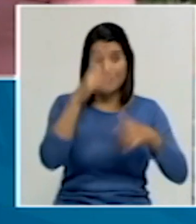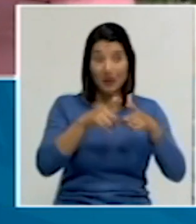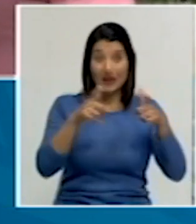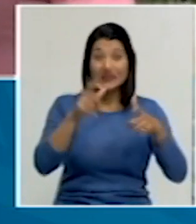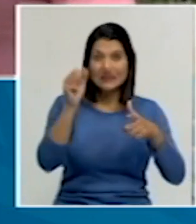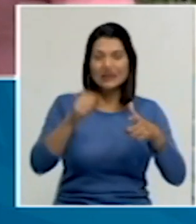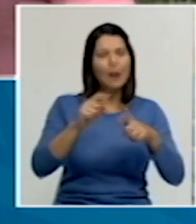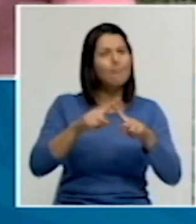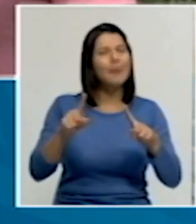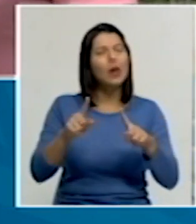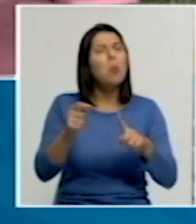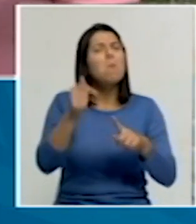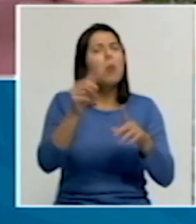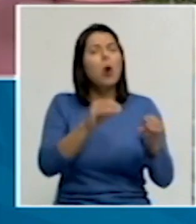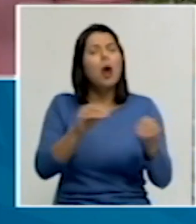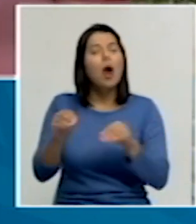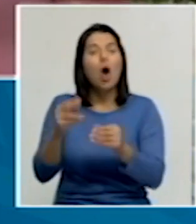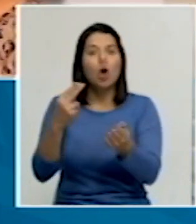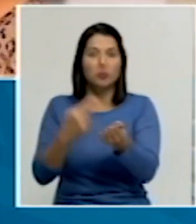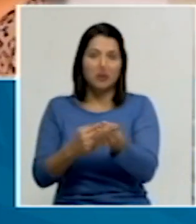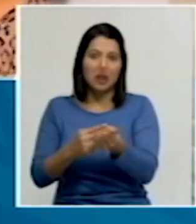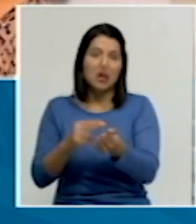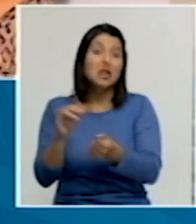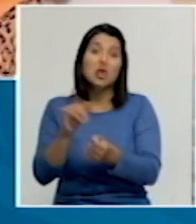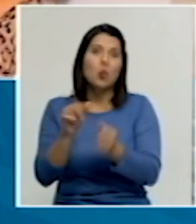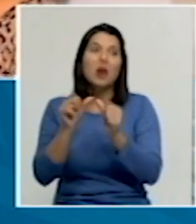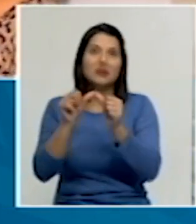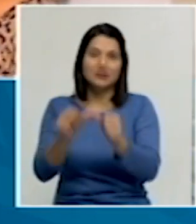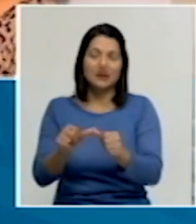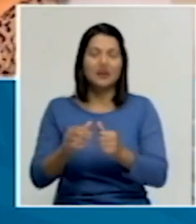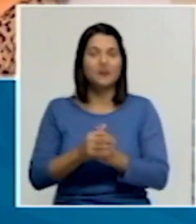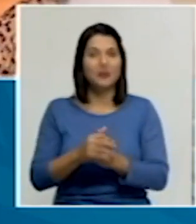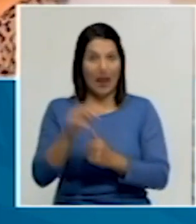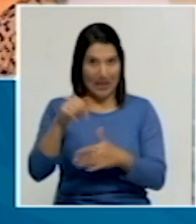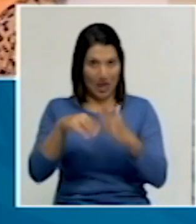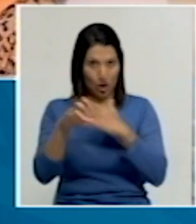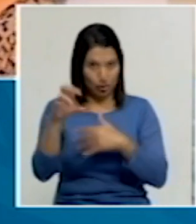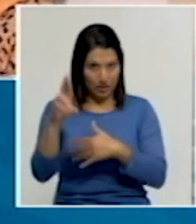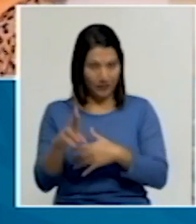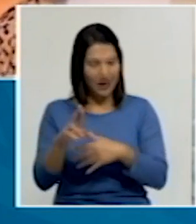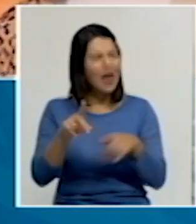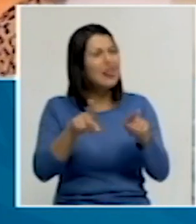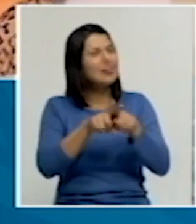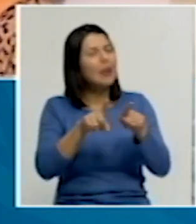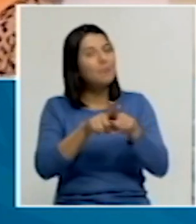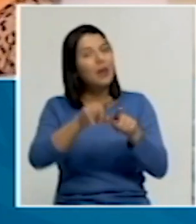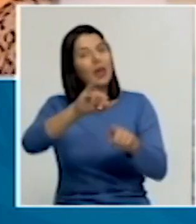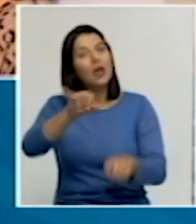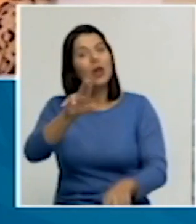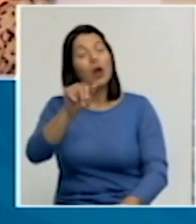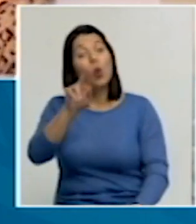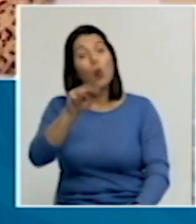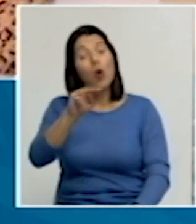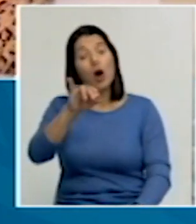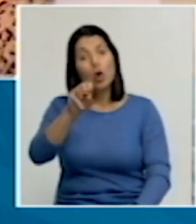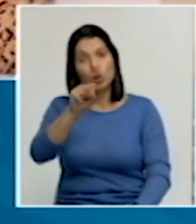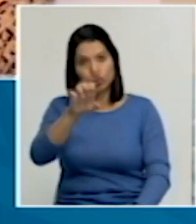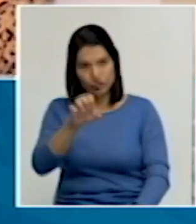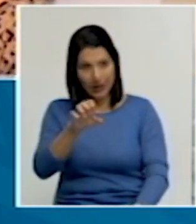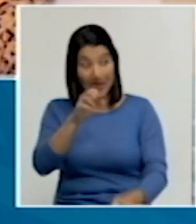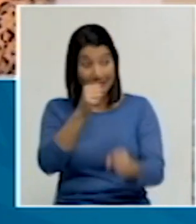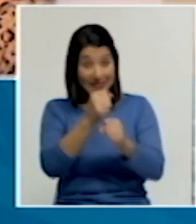seguimos viendo con estas subvariantes de Omicron. También, don Juan José, el personal